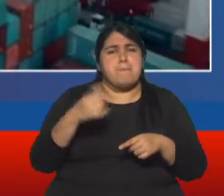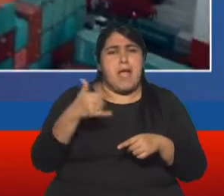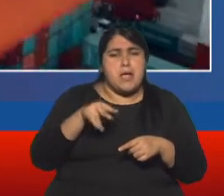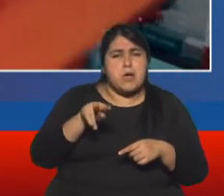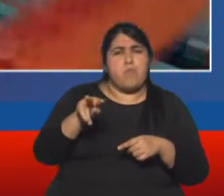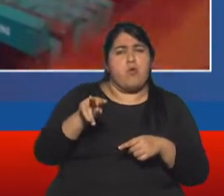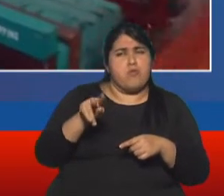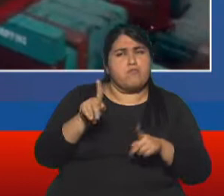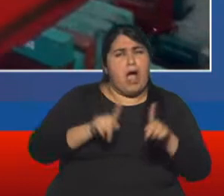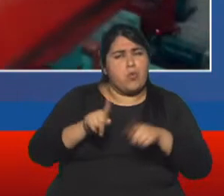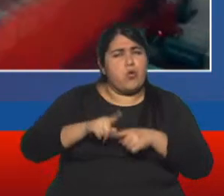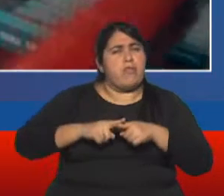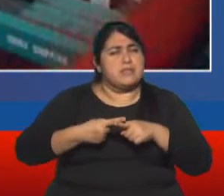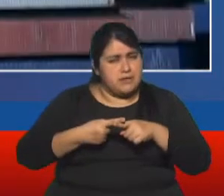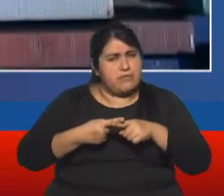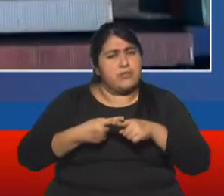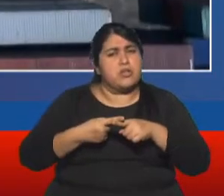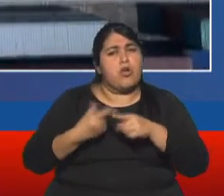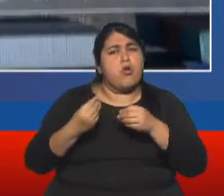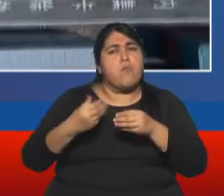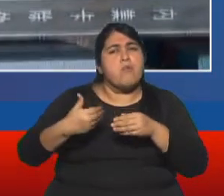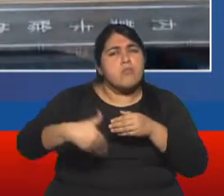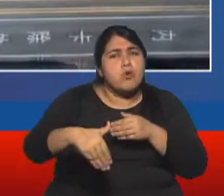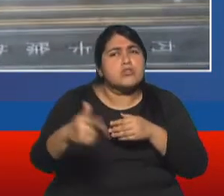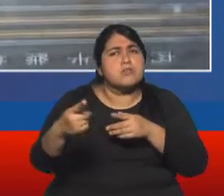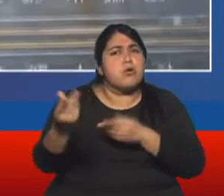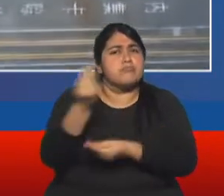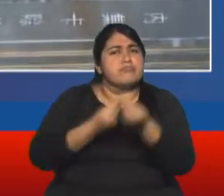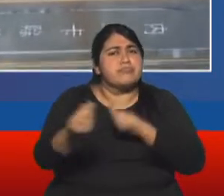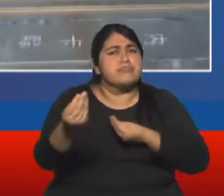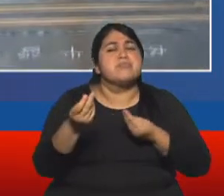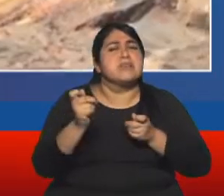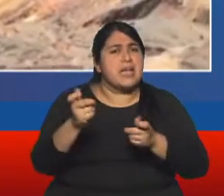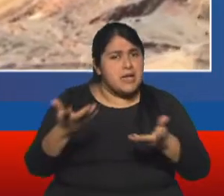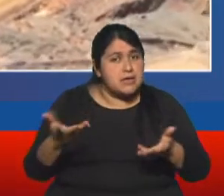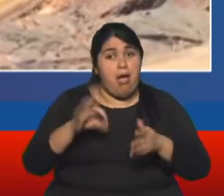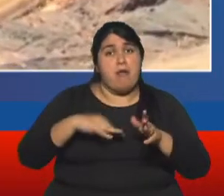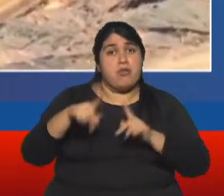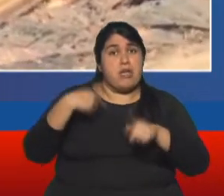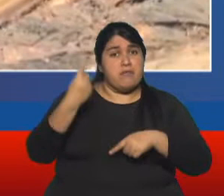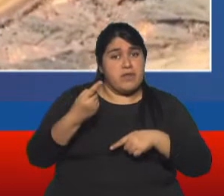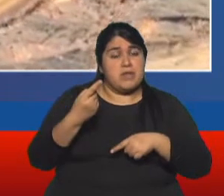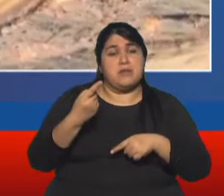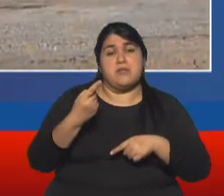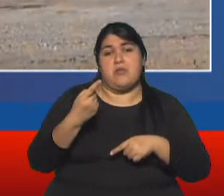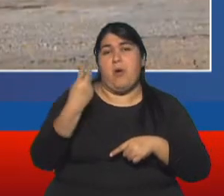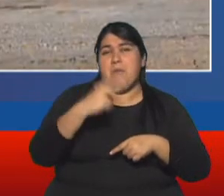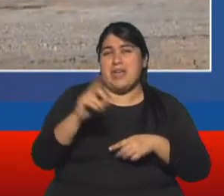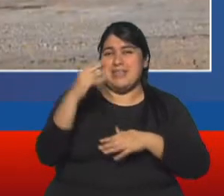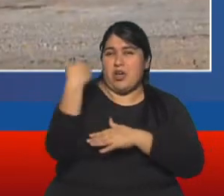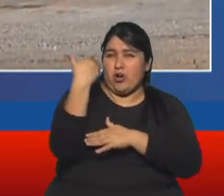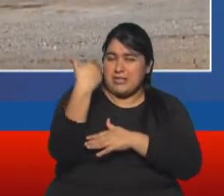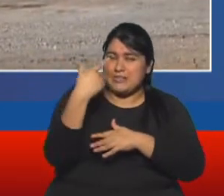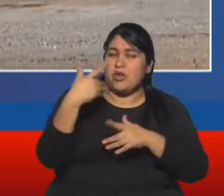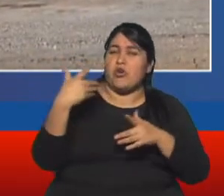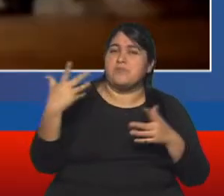y algunos desafíos en términos de lo que va a ser su sucesión. El año que viene se producirá el 20 Congreso del Partido Comunista